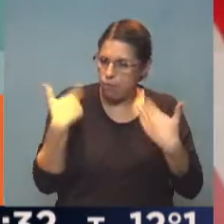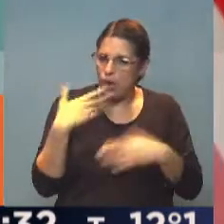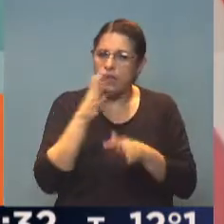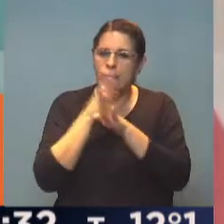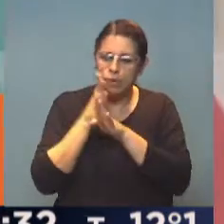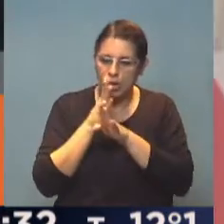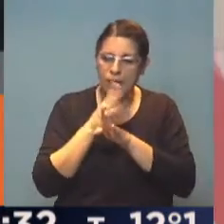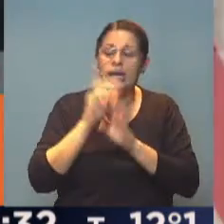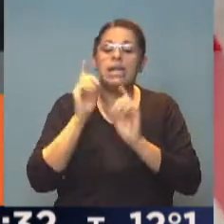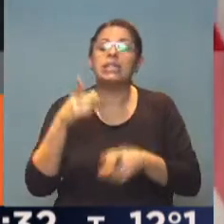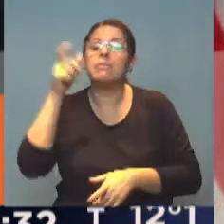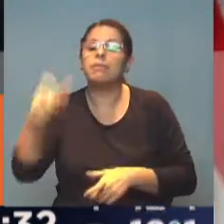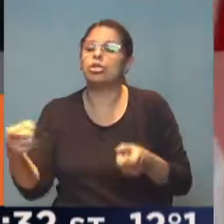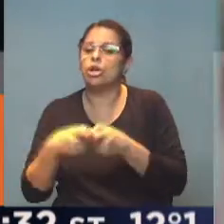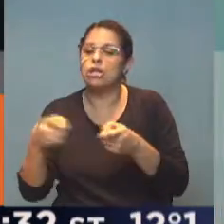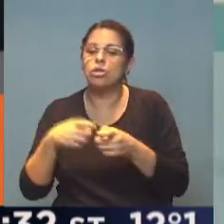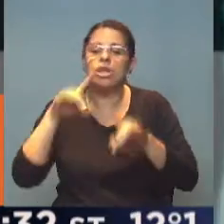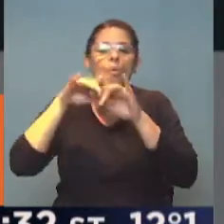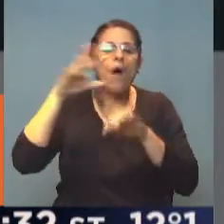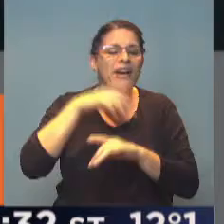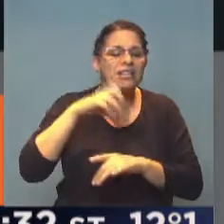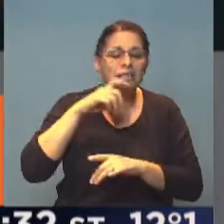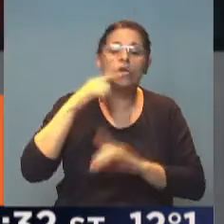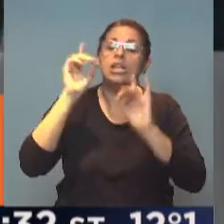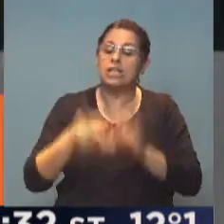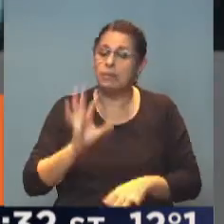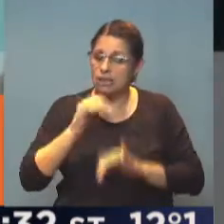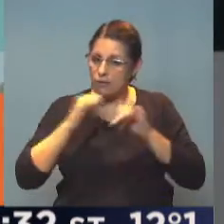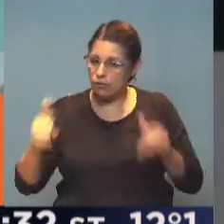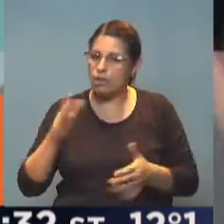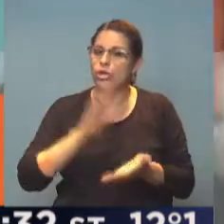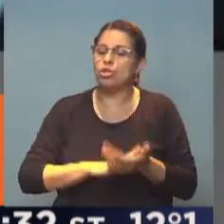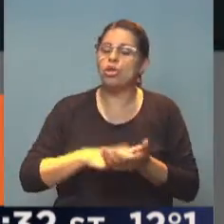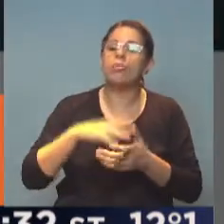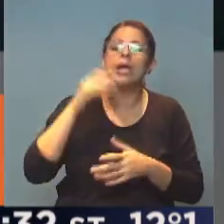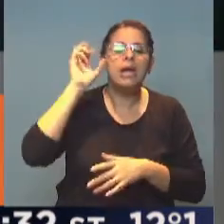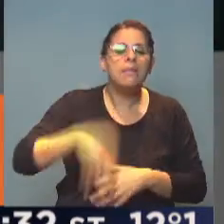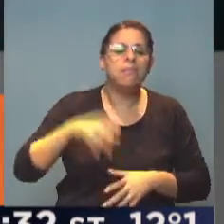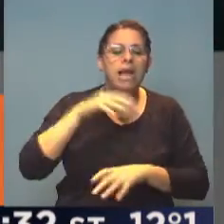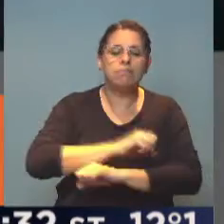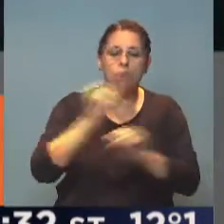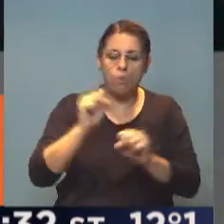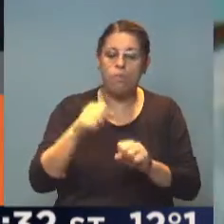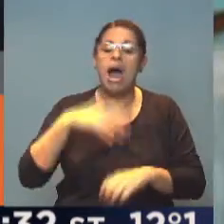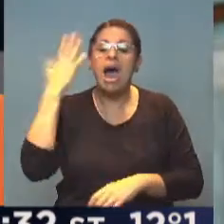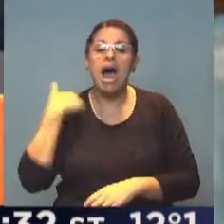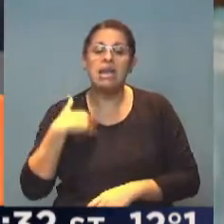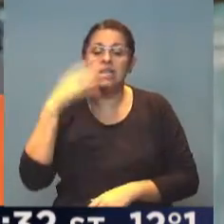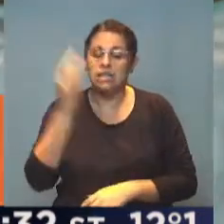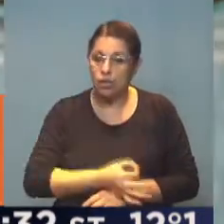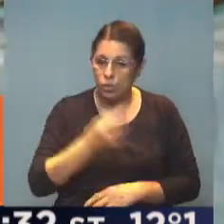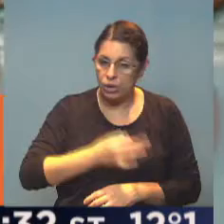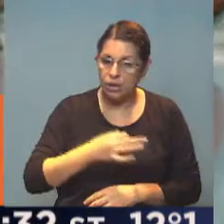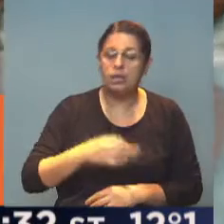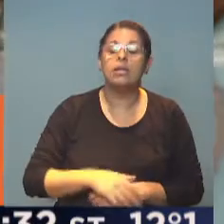Washington, que no se menciona, claro, está en el artículo, y que obtuvo información sobre planes terroristas. Anoche, el asesor en seguridad de la Casa Blanca, el teniente